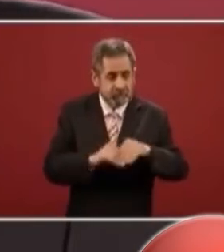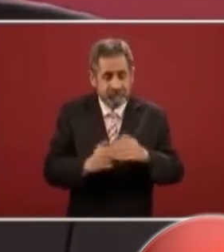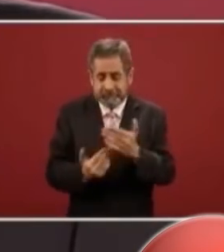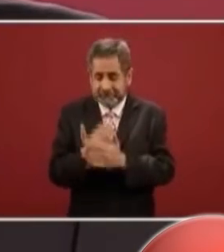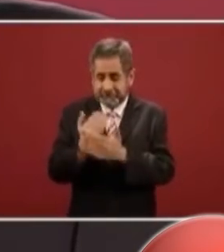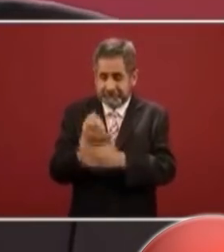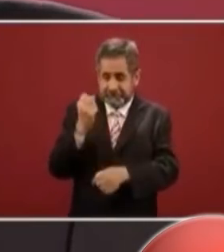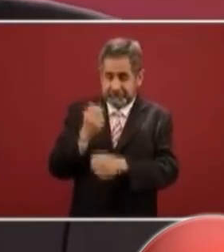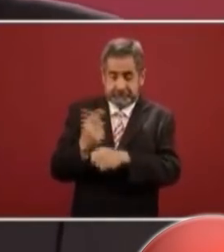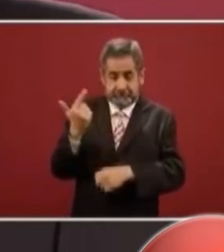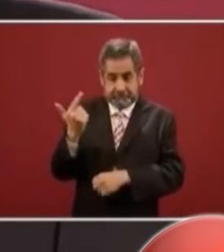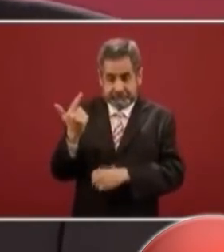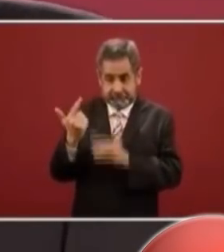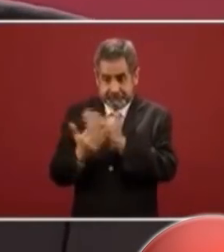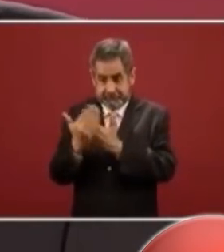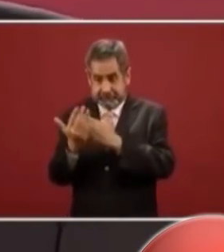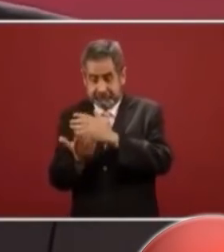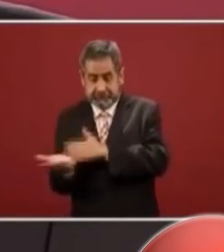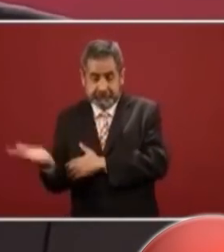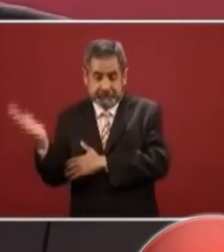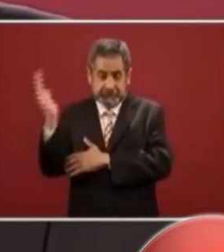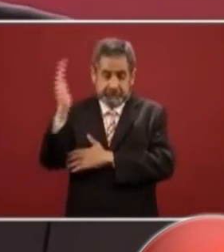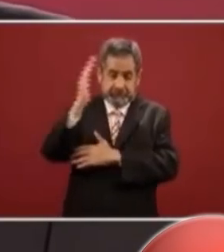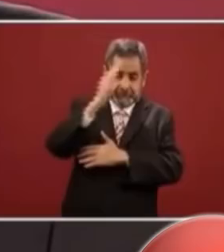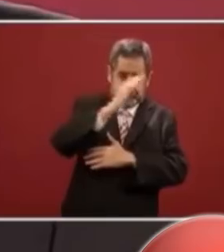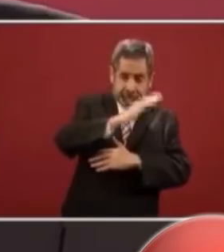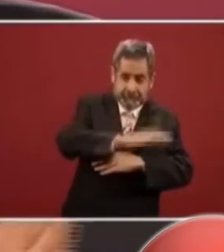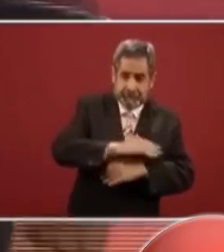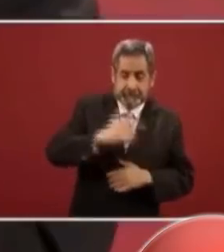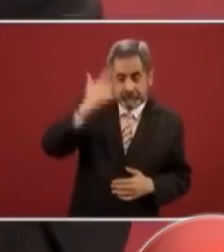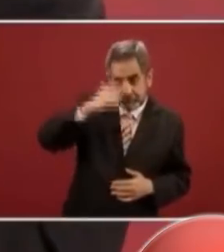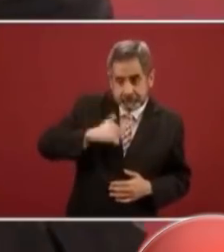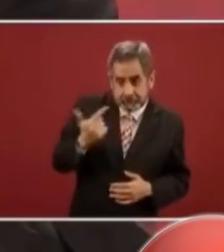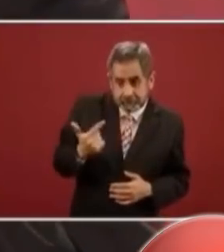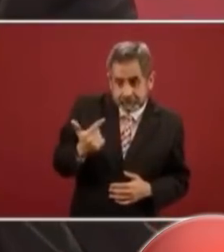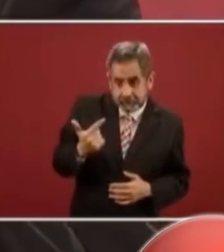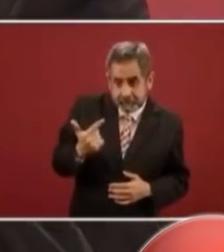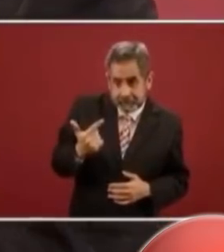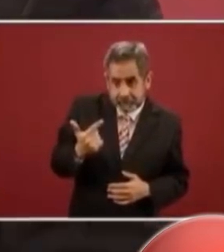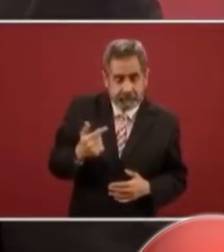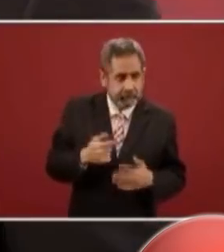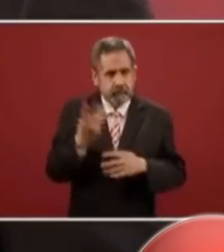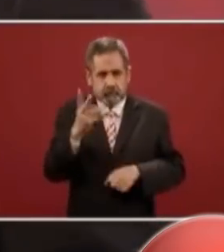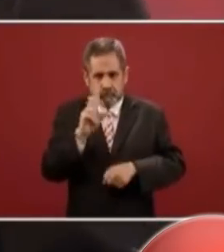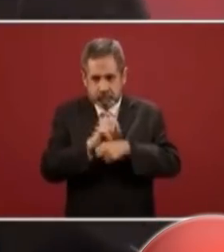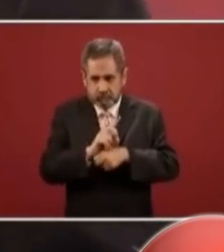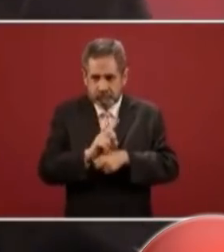mañana a 7 de la noche. Eso sí, 4 días a la semana.